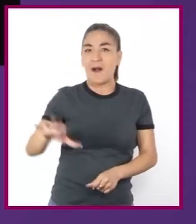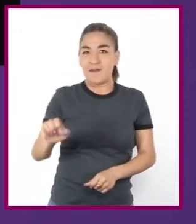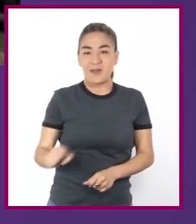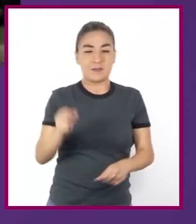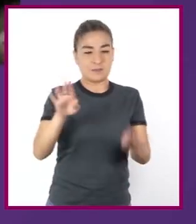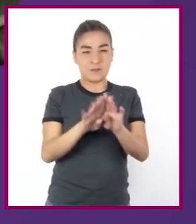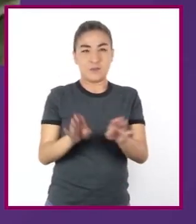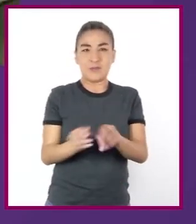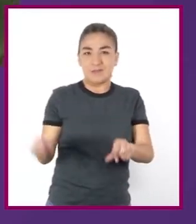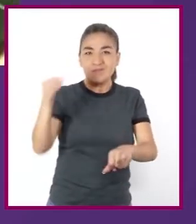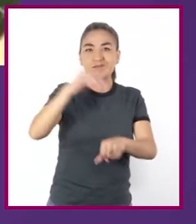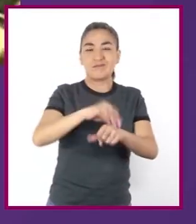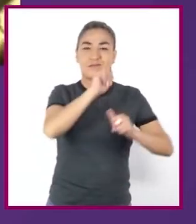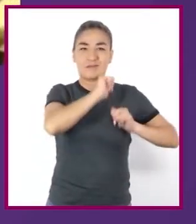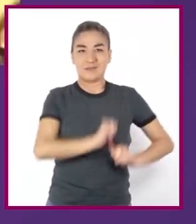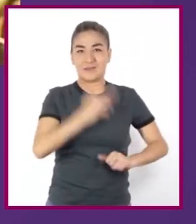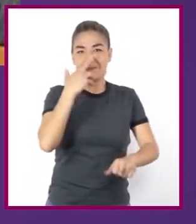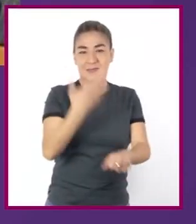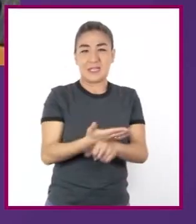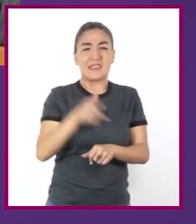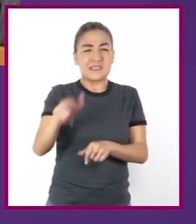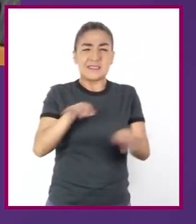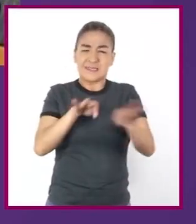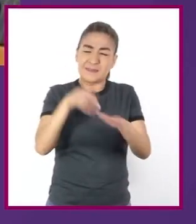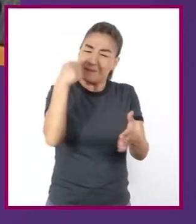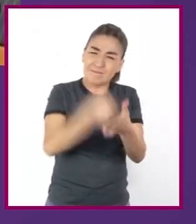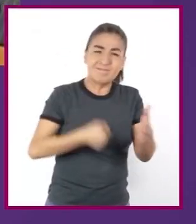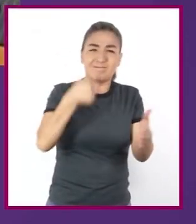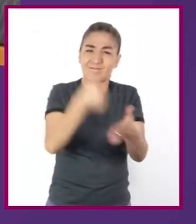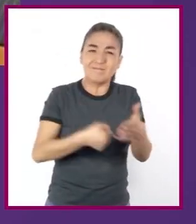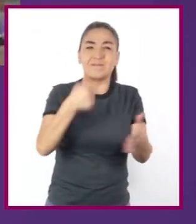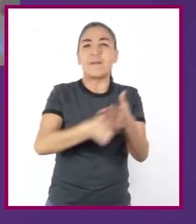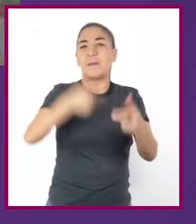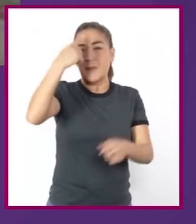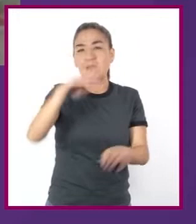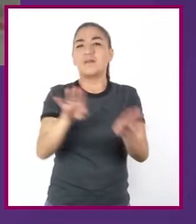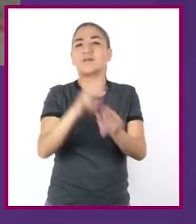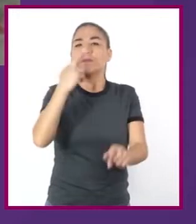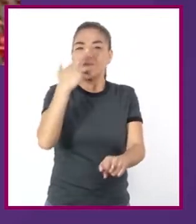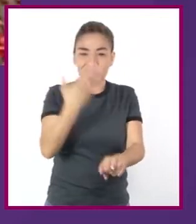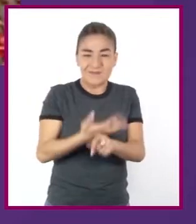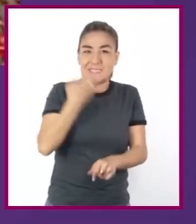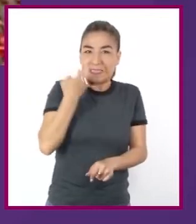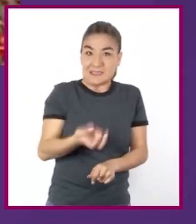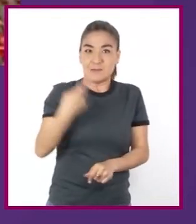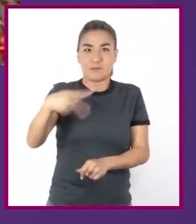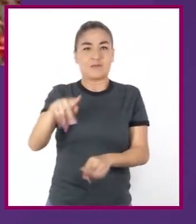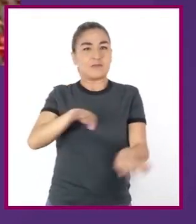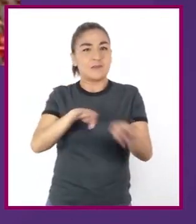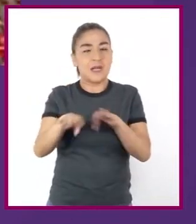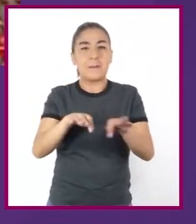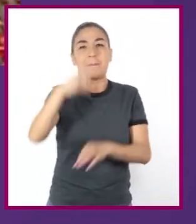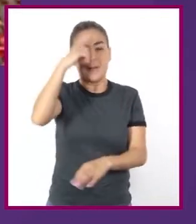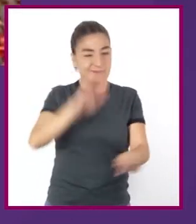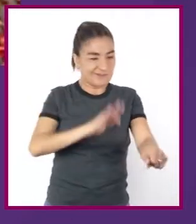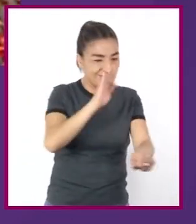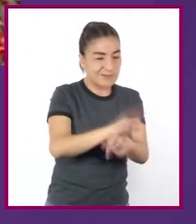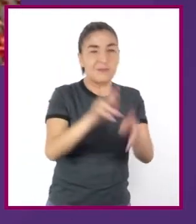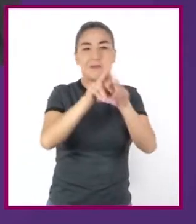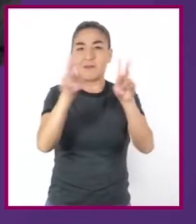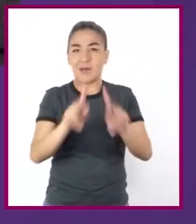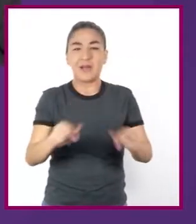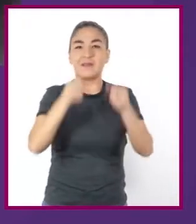cargo. Trabajó incansablemente por afianzar la responsabilidad de este organismo en favor de la paz y la